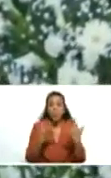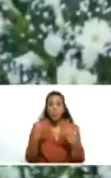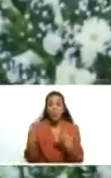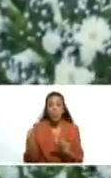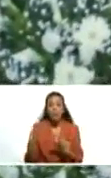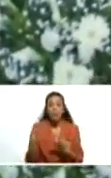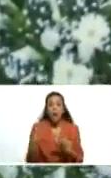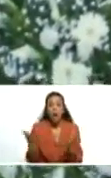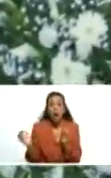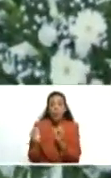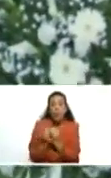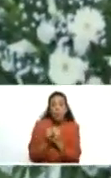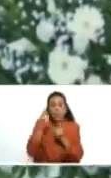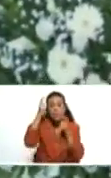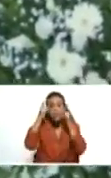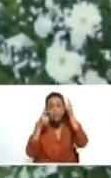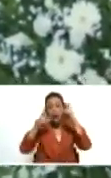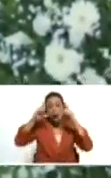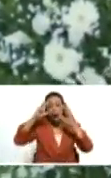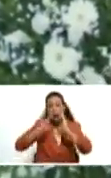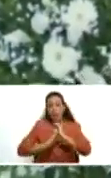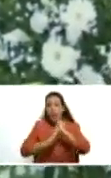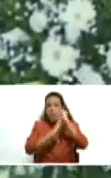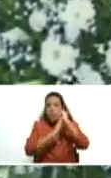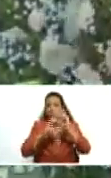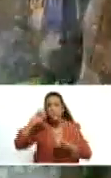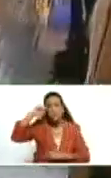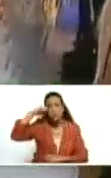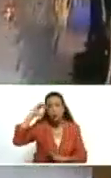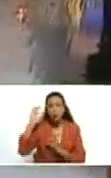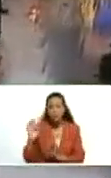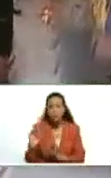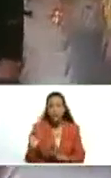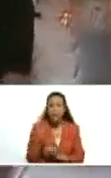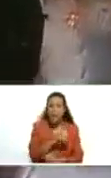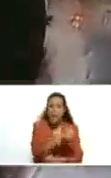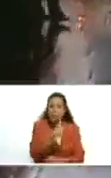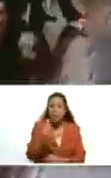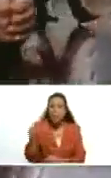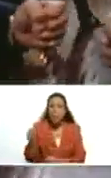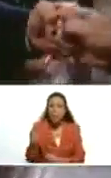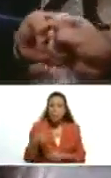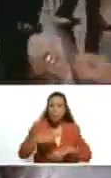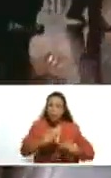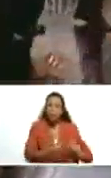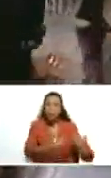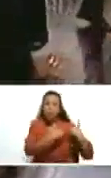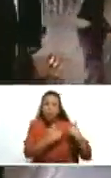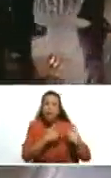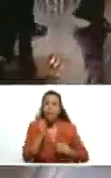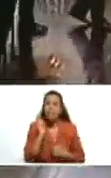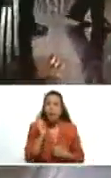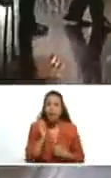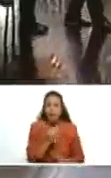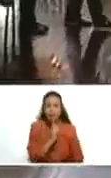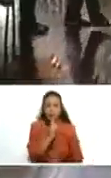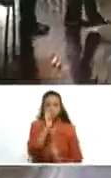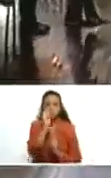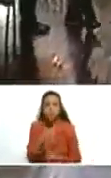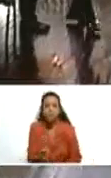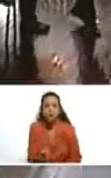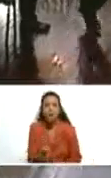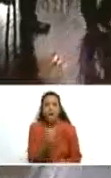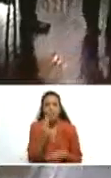1999 al acompañar al comandante y líder eterno Hugo Chávez en cada una de las tareas encomendadas en